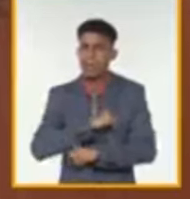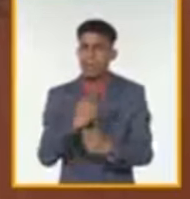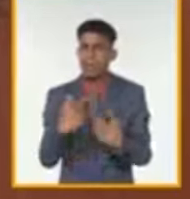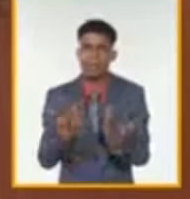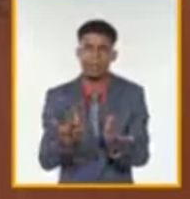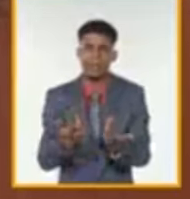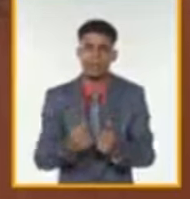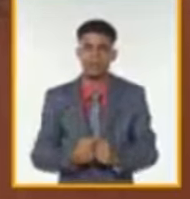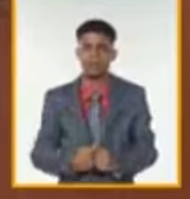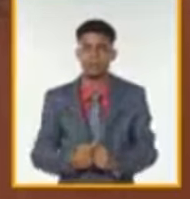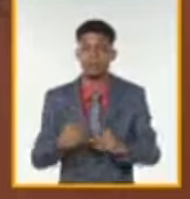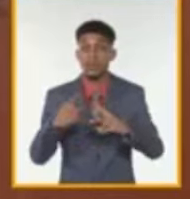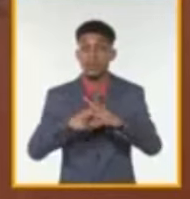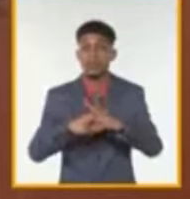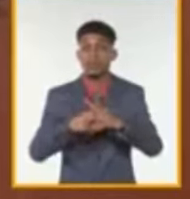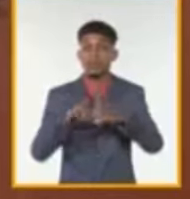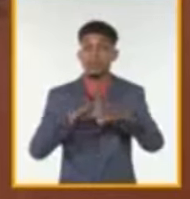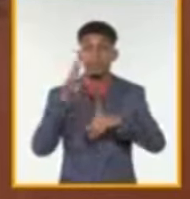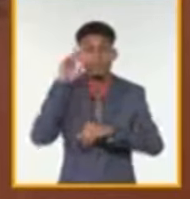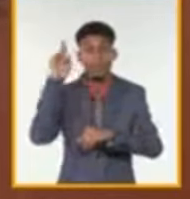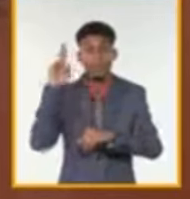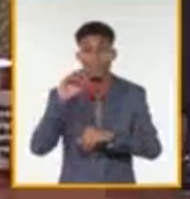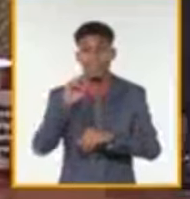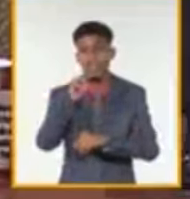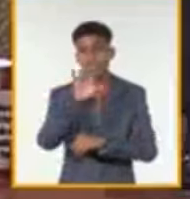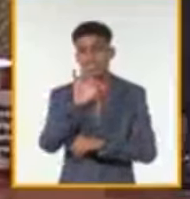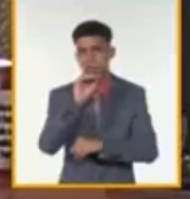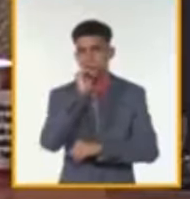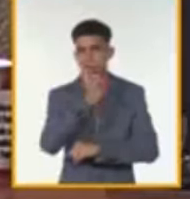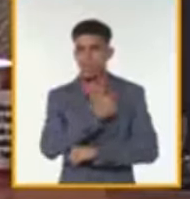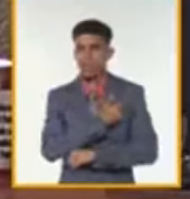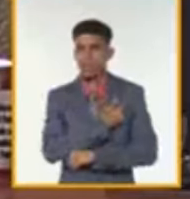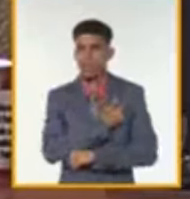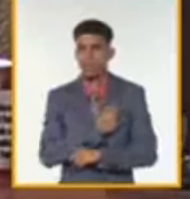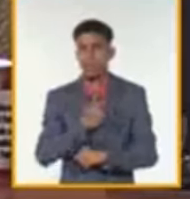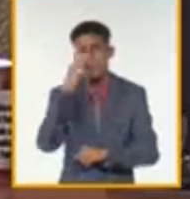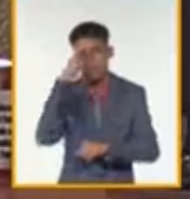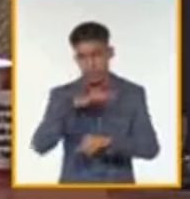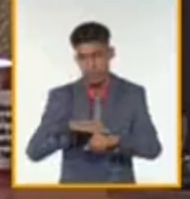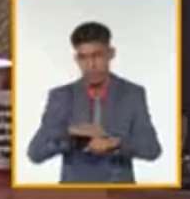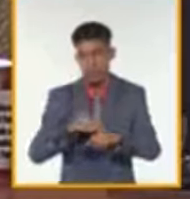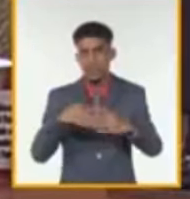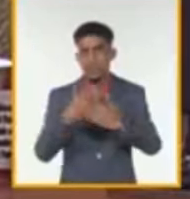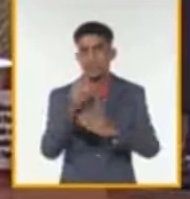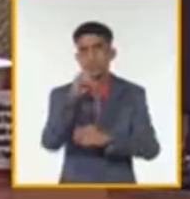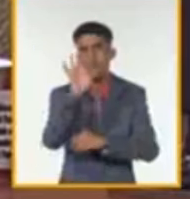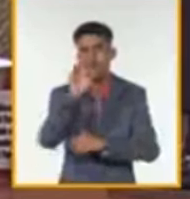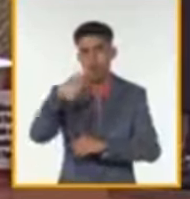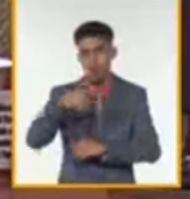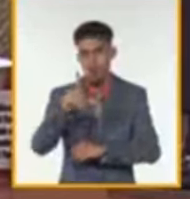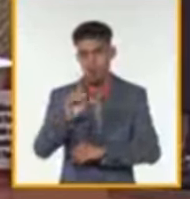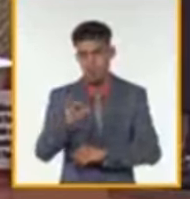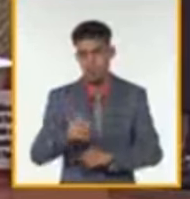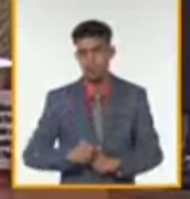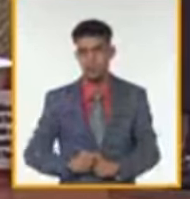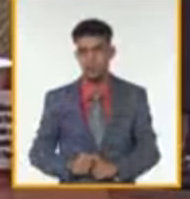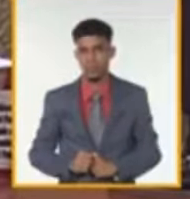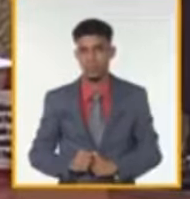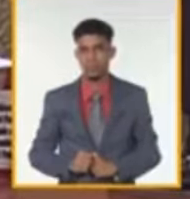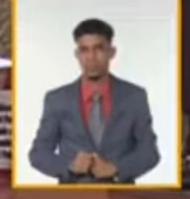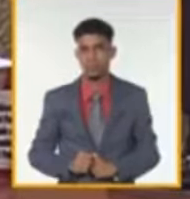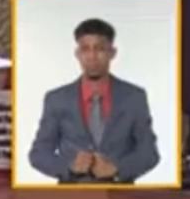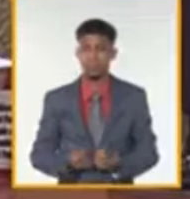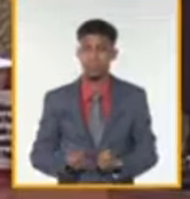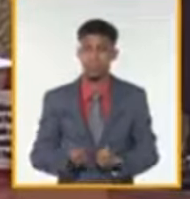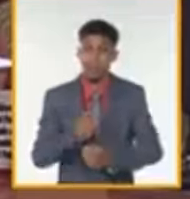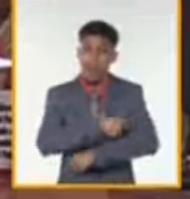18 de diciembre para esta provincia del 18 de julio disculp bueno Randy para los villac lareños yo